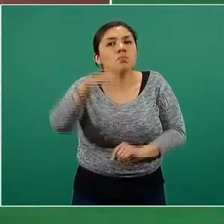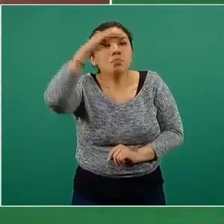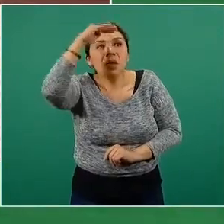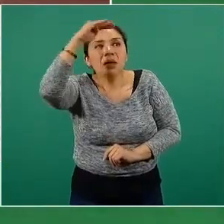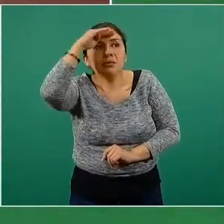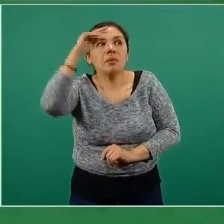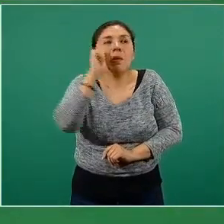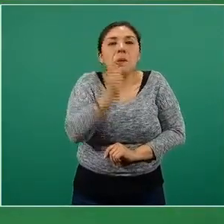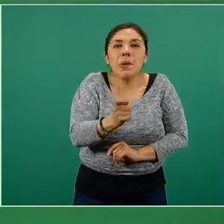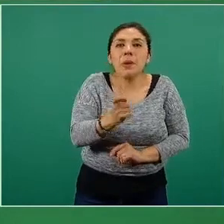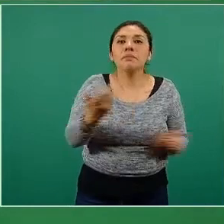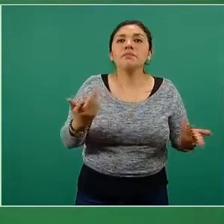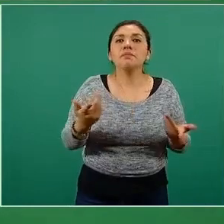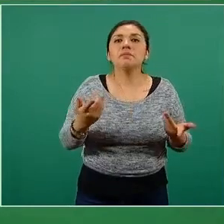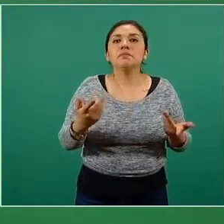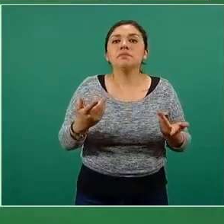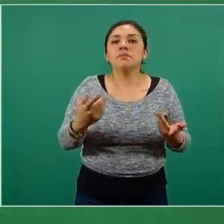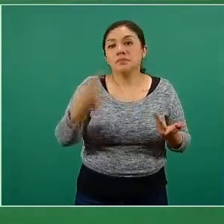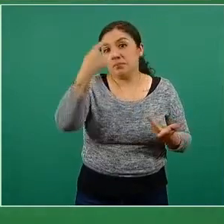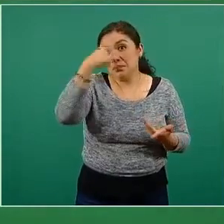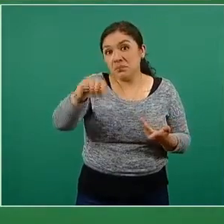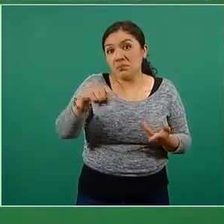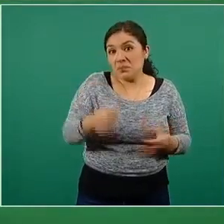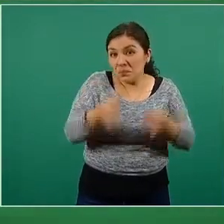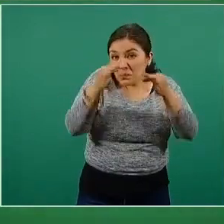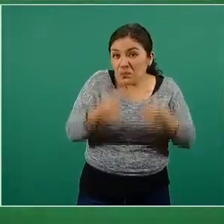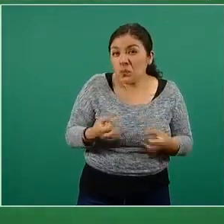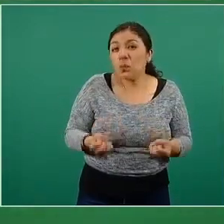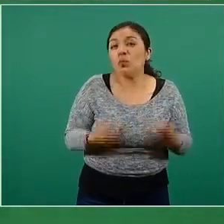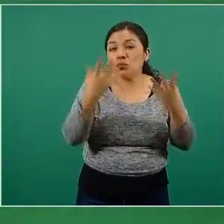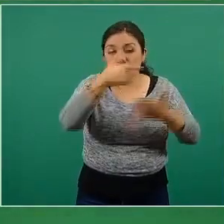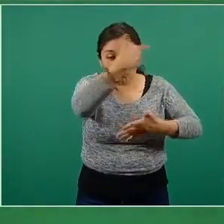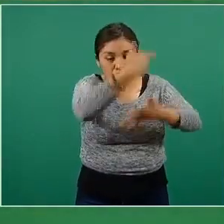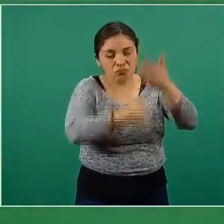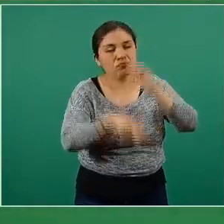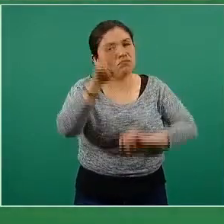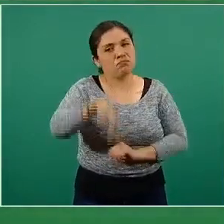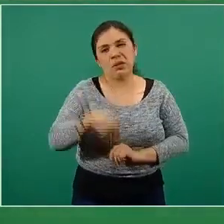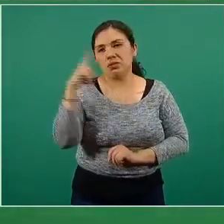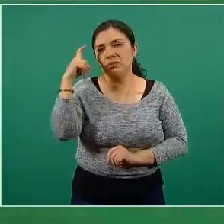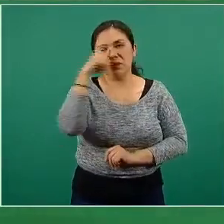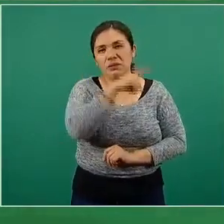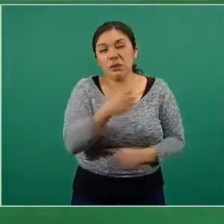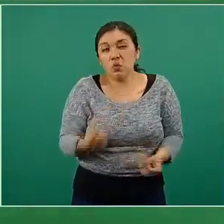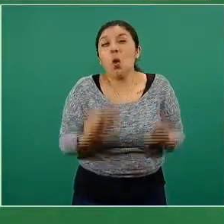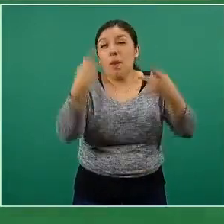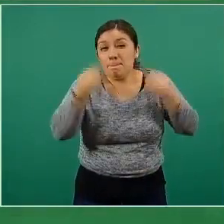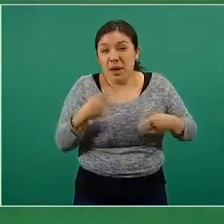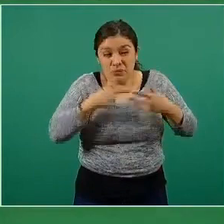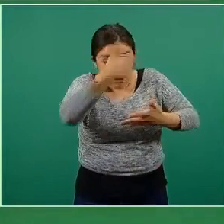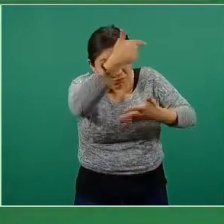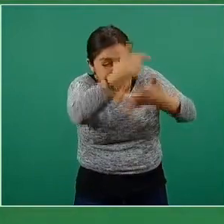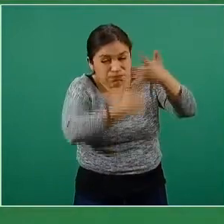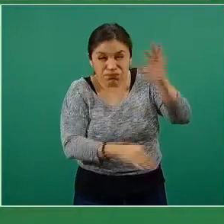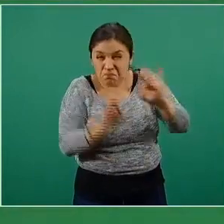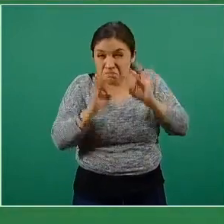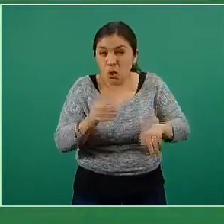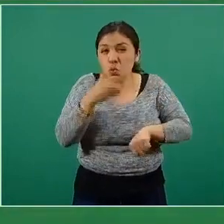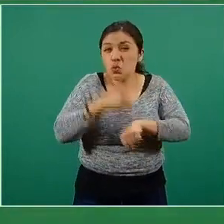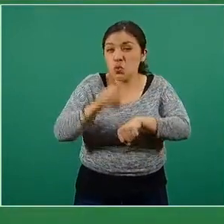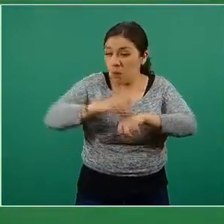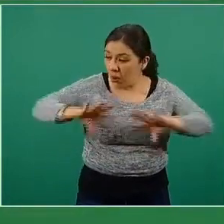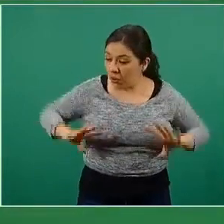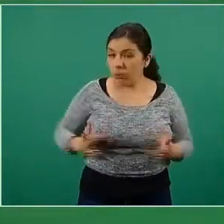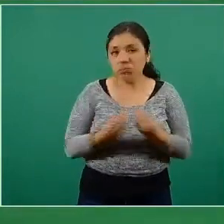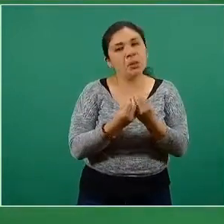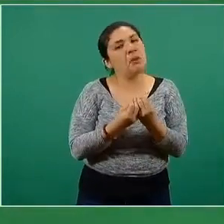por la precisión que pudiera tener el censo original es muy difícil poner una meta numérica exacta a la que vamos a